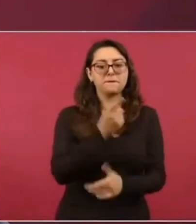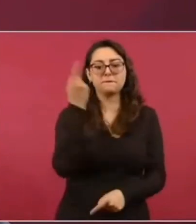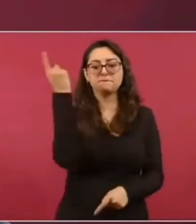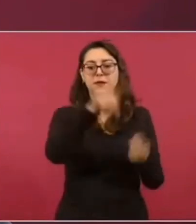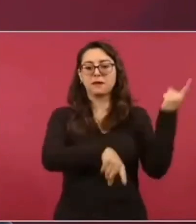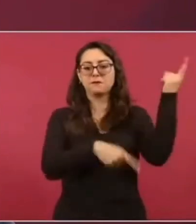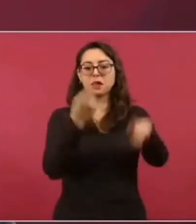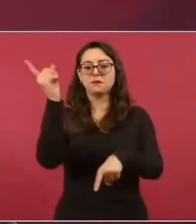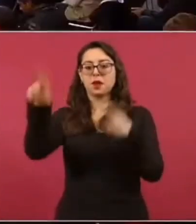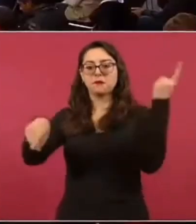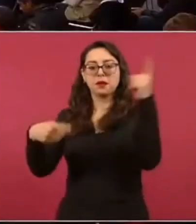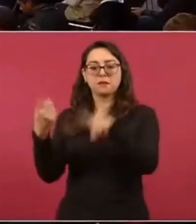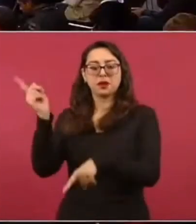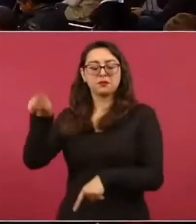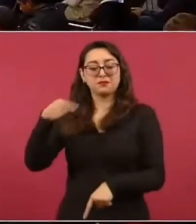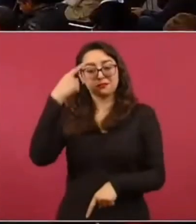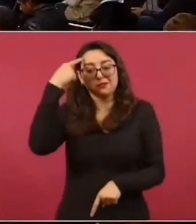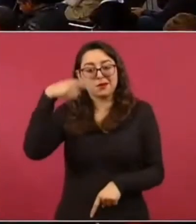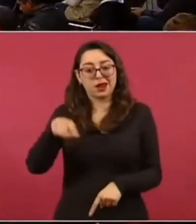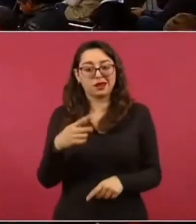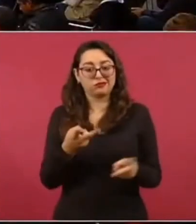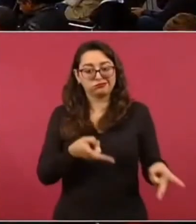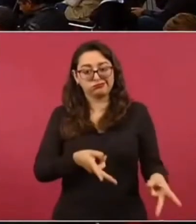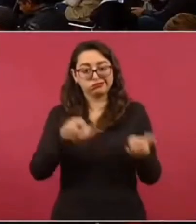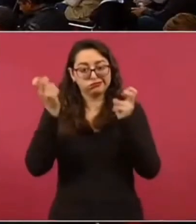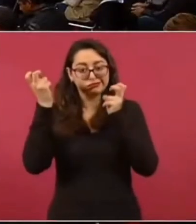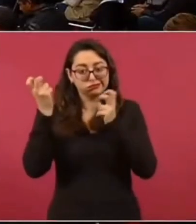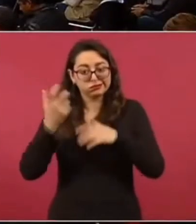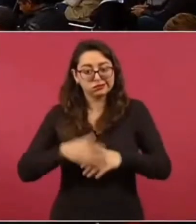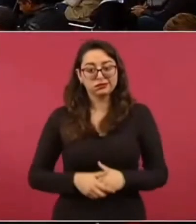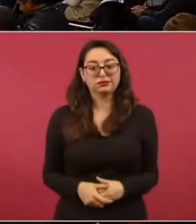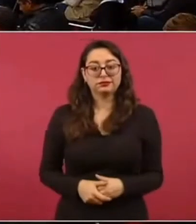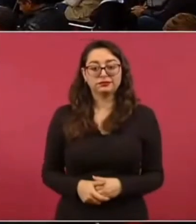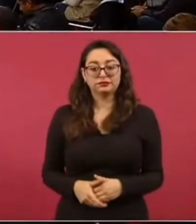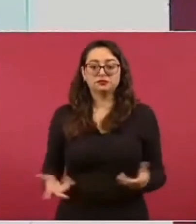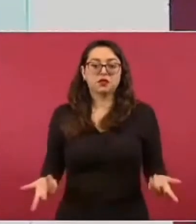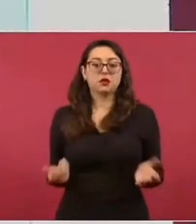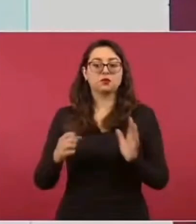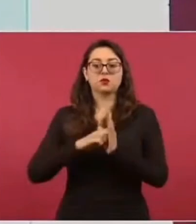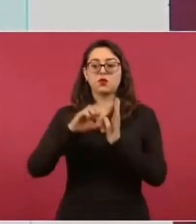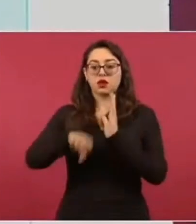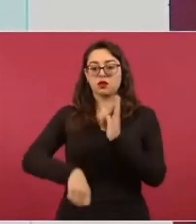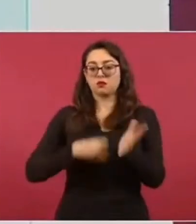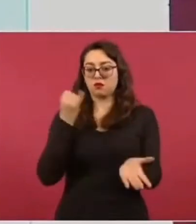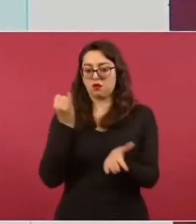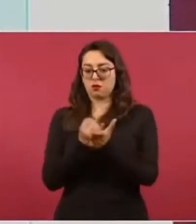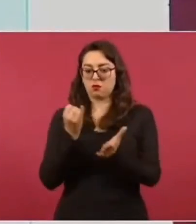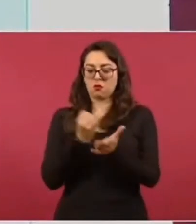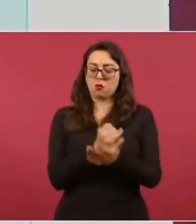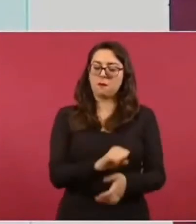aumentar los impuestos con la llamada reforma fiscal,